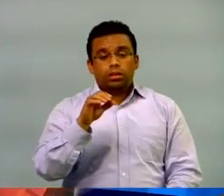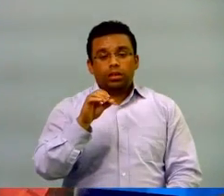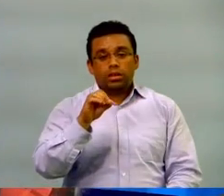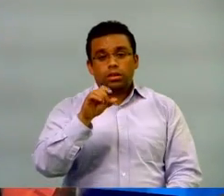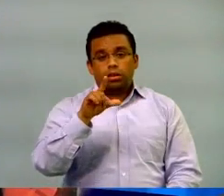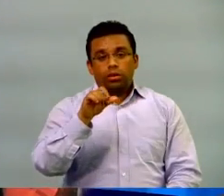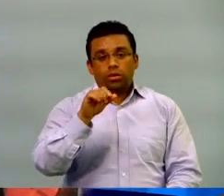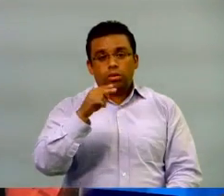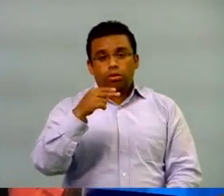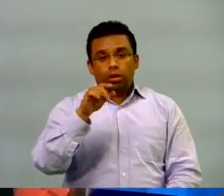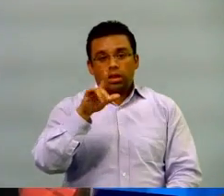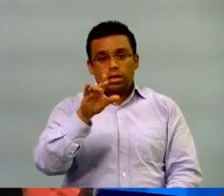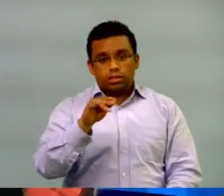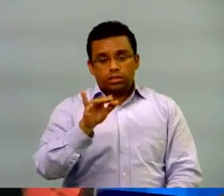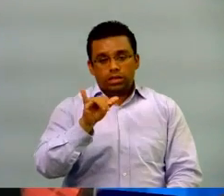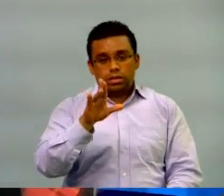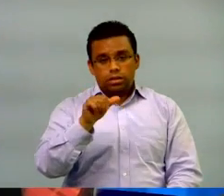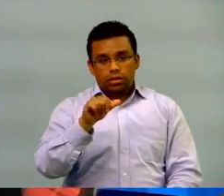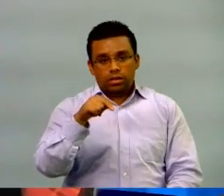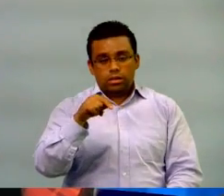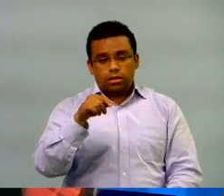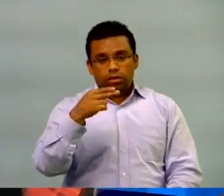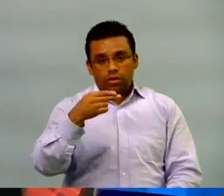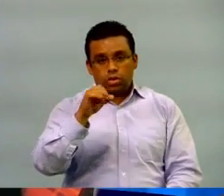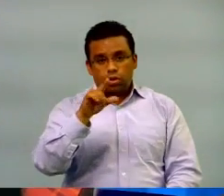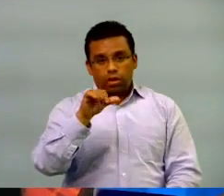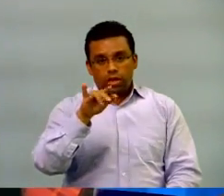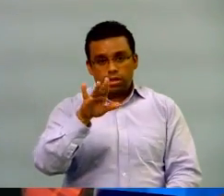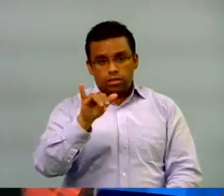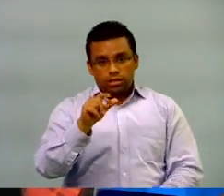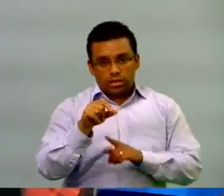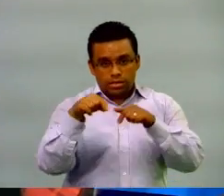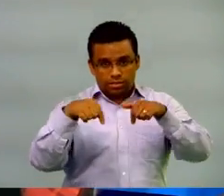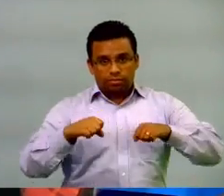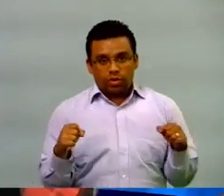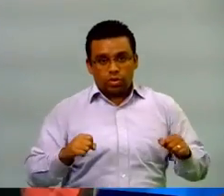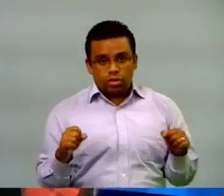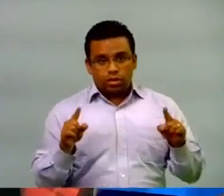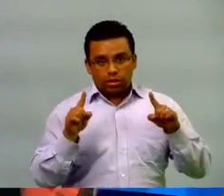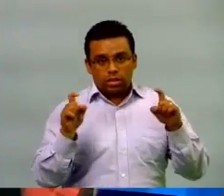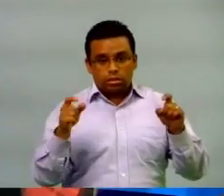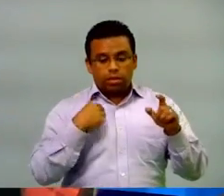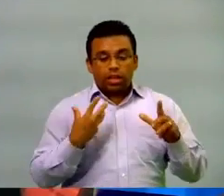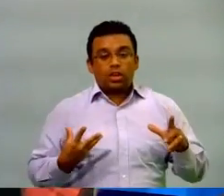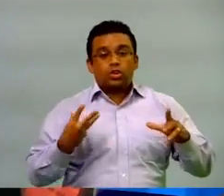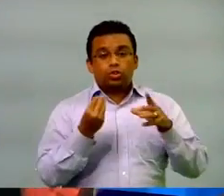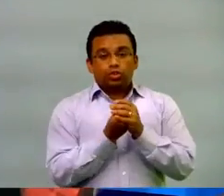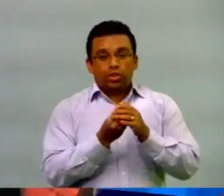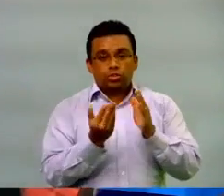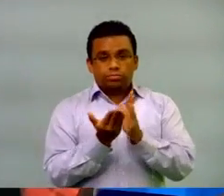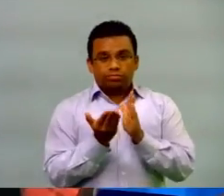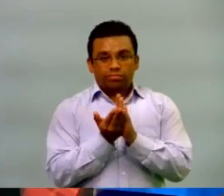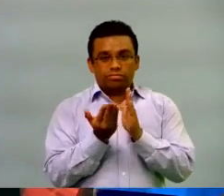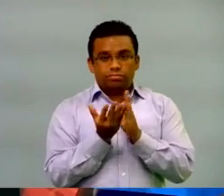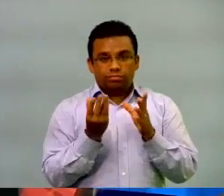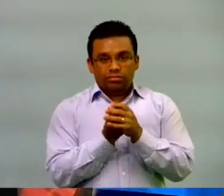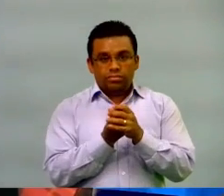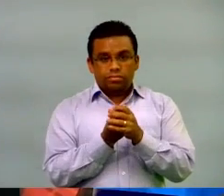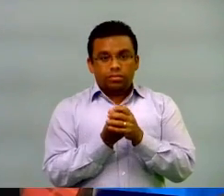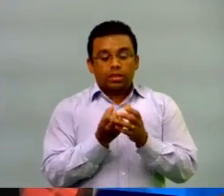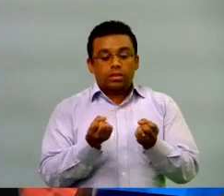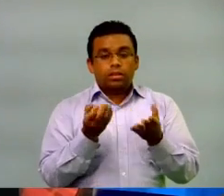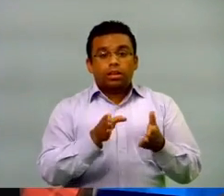Bogotá, diseñaron una aplicación para incorporar toda la parte de inclusión educativa para